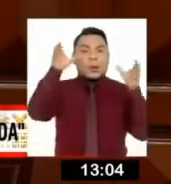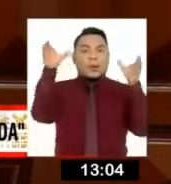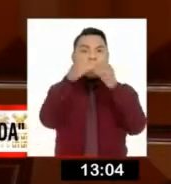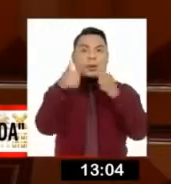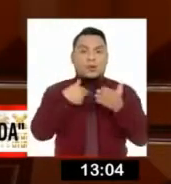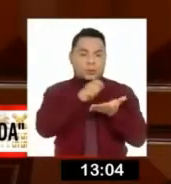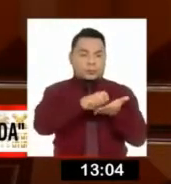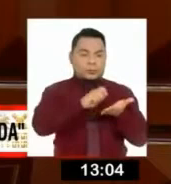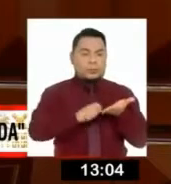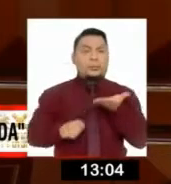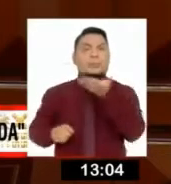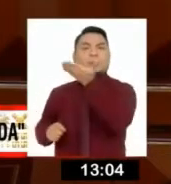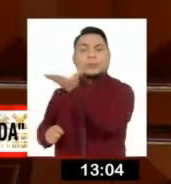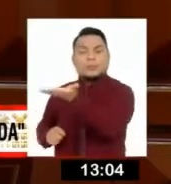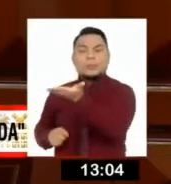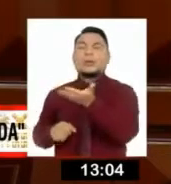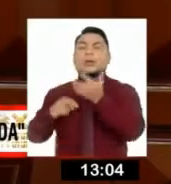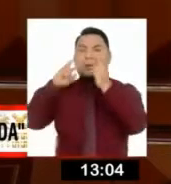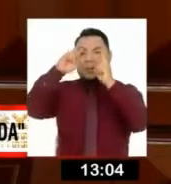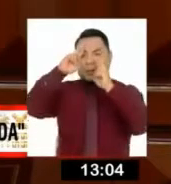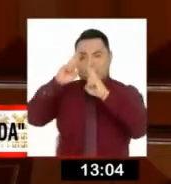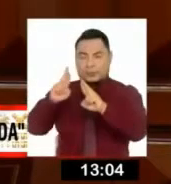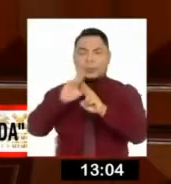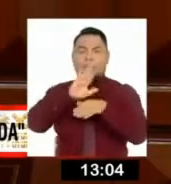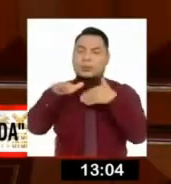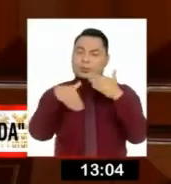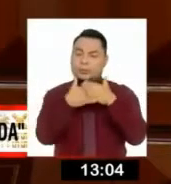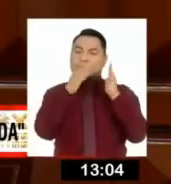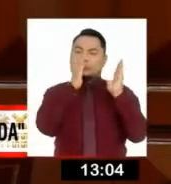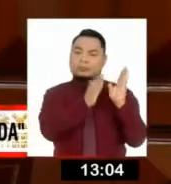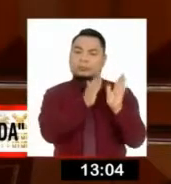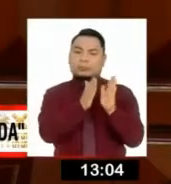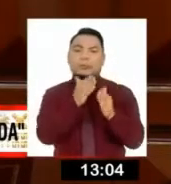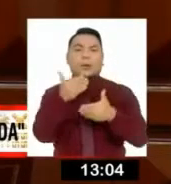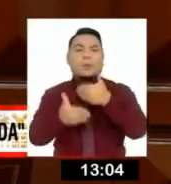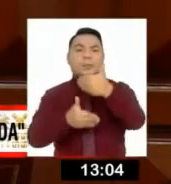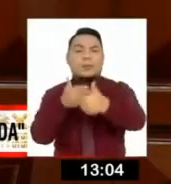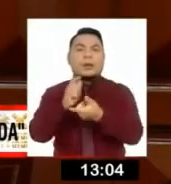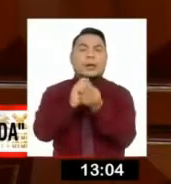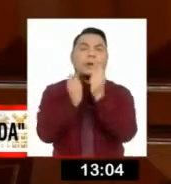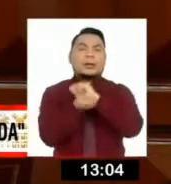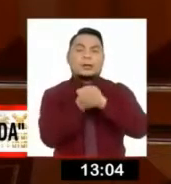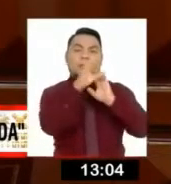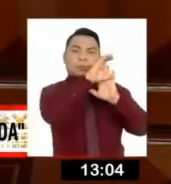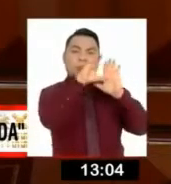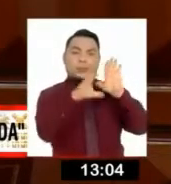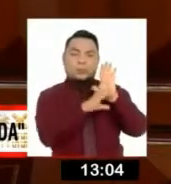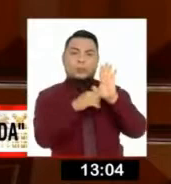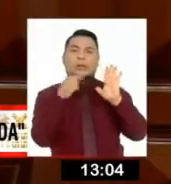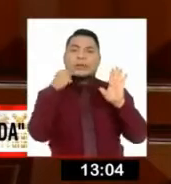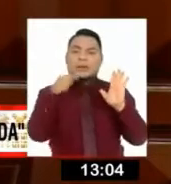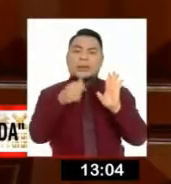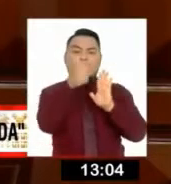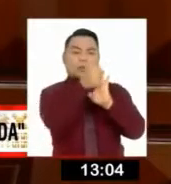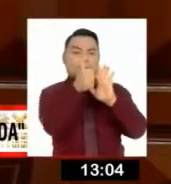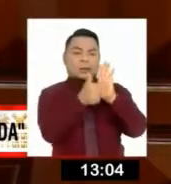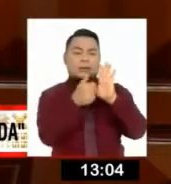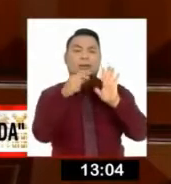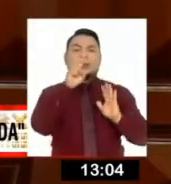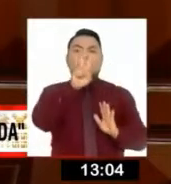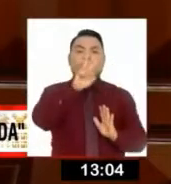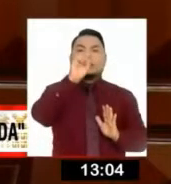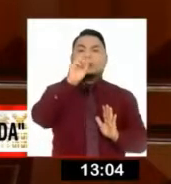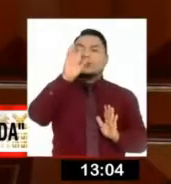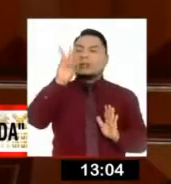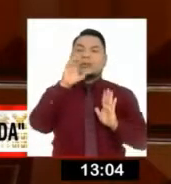la República, respetando escrupulosamente el procedimiento de reforma constitucional previsto en el artículo